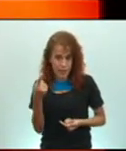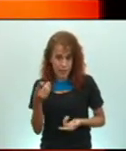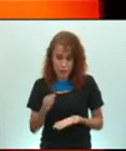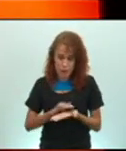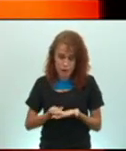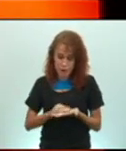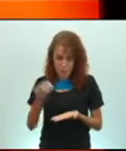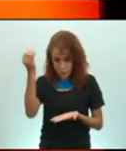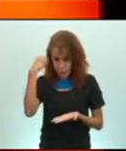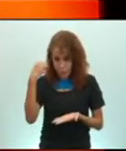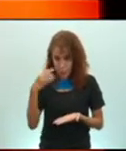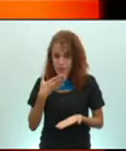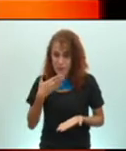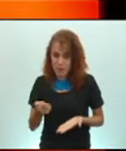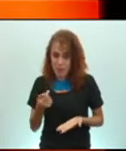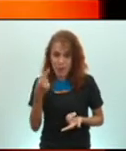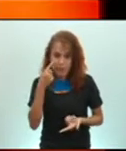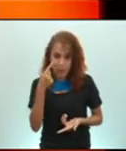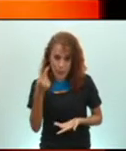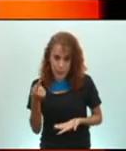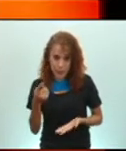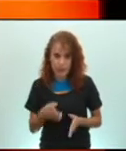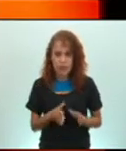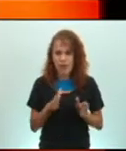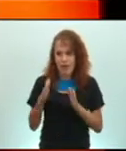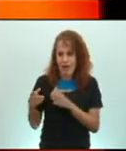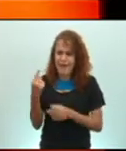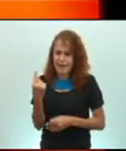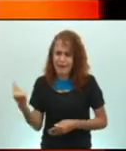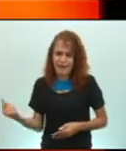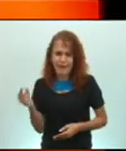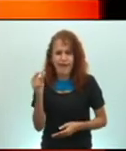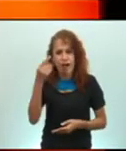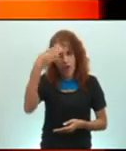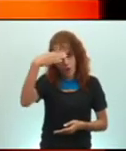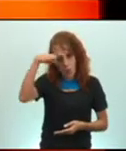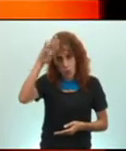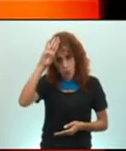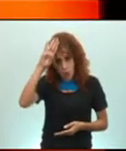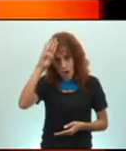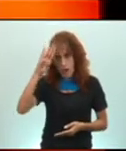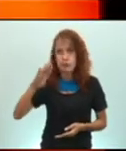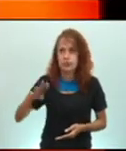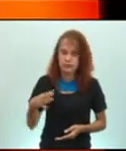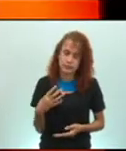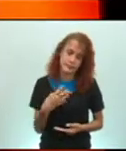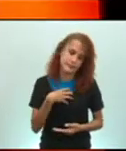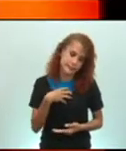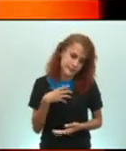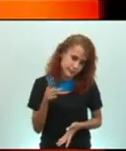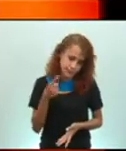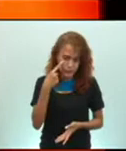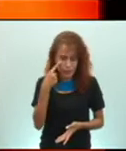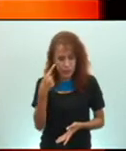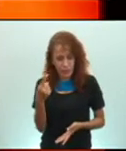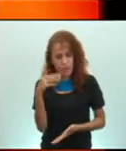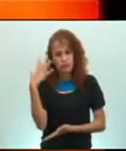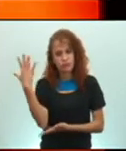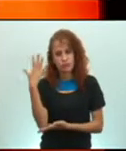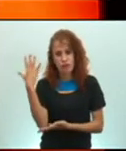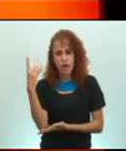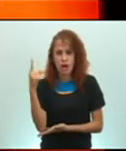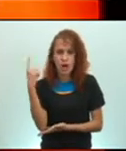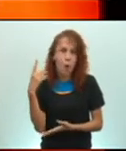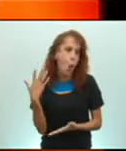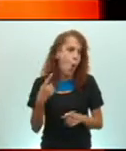nada se conoce mejor que lo que se vive y cada generación de cubanos ha podido y ha tenido que lamentablemente vivir el paso